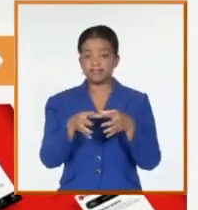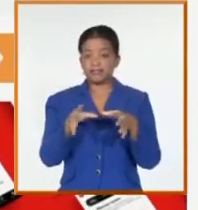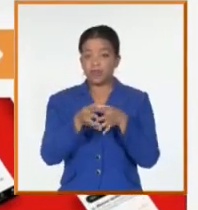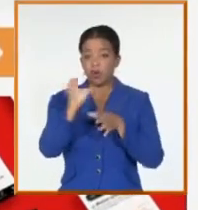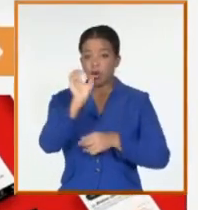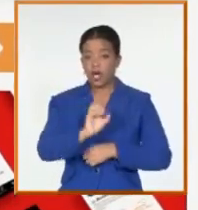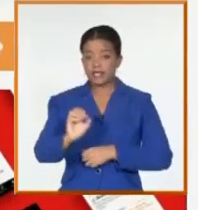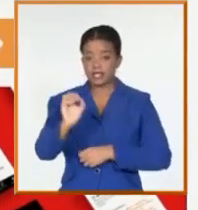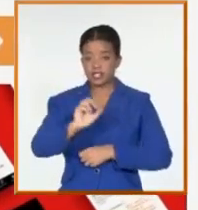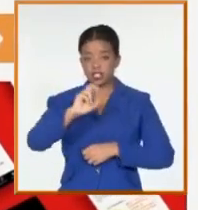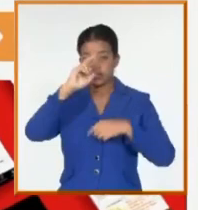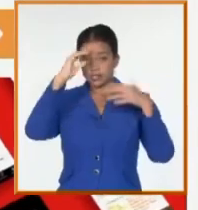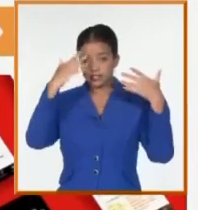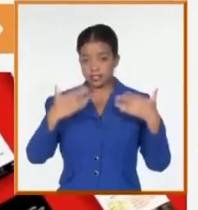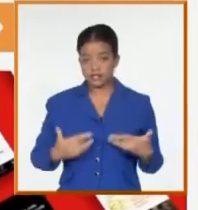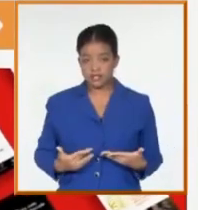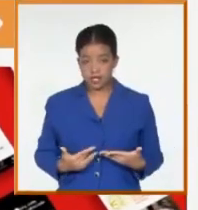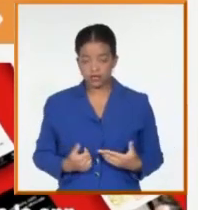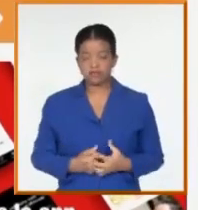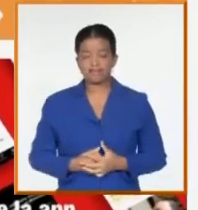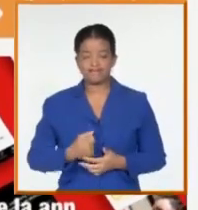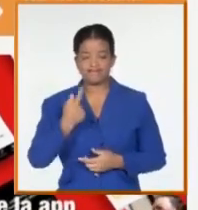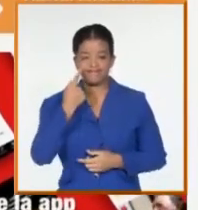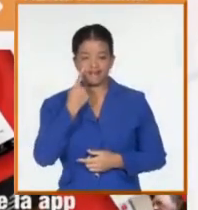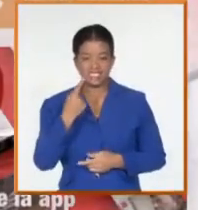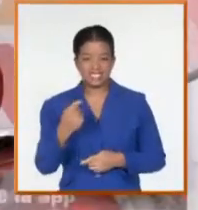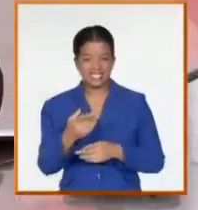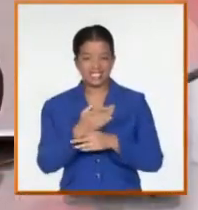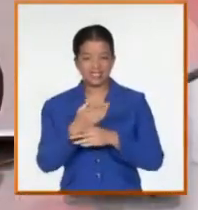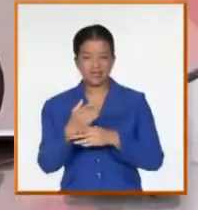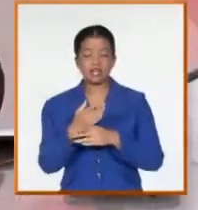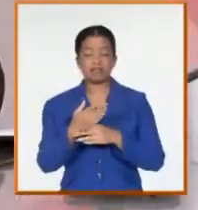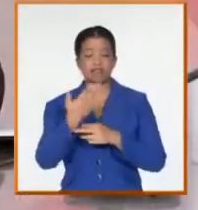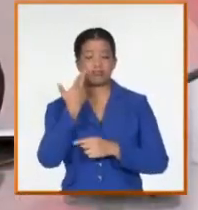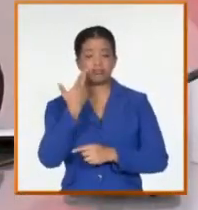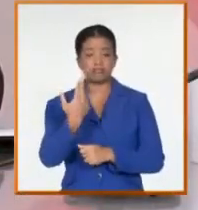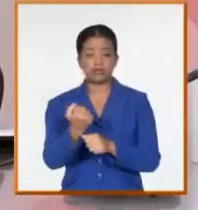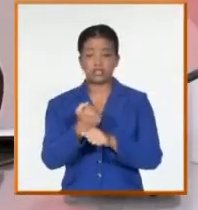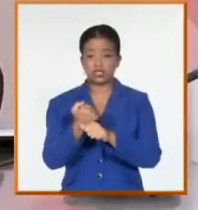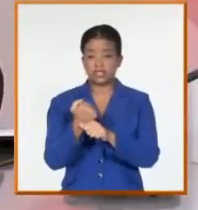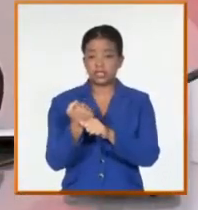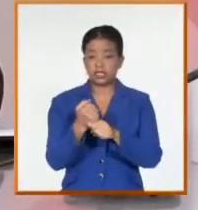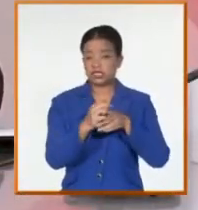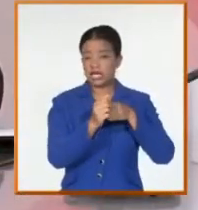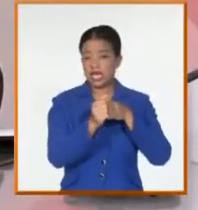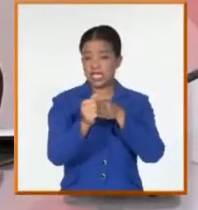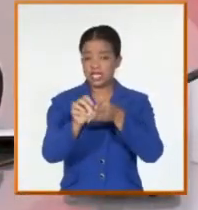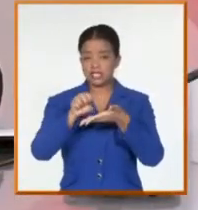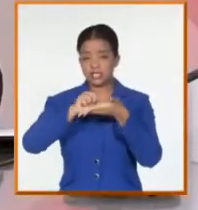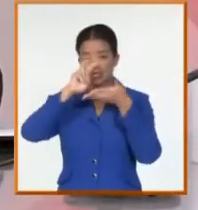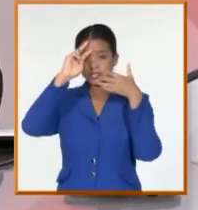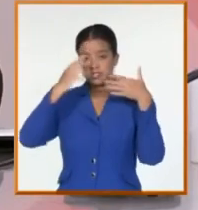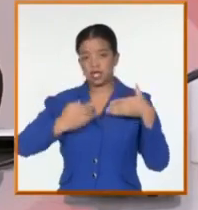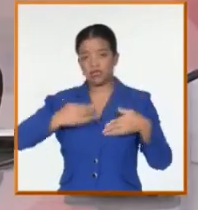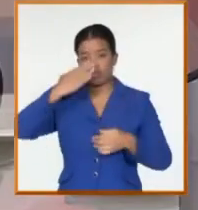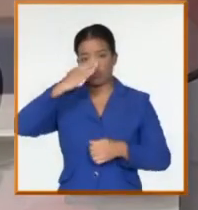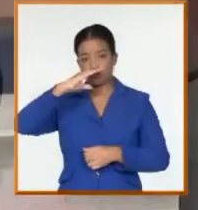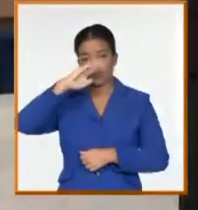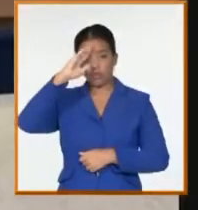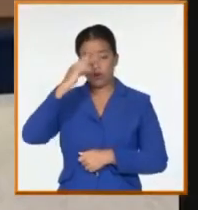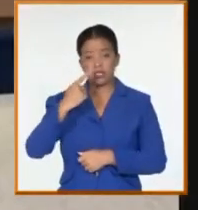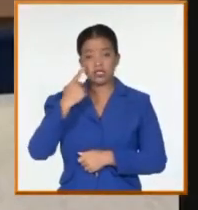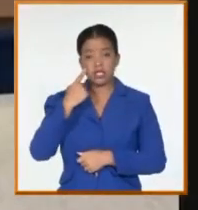Panamericana de la salud constituye un reconocimiento su trayectoria y liderazgo en la gestión de los servicios de salud en Cuba cuyo impacto